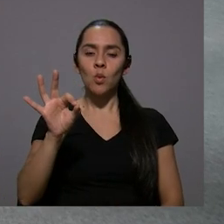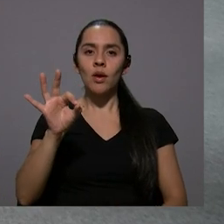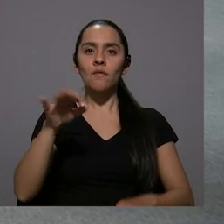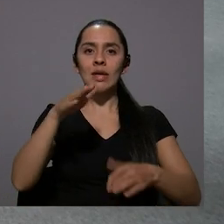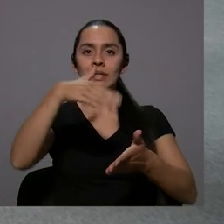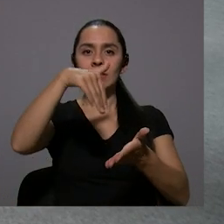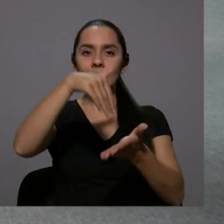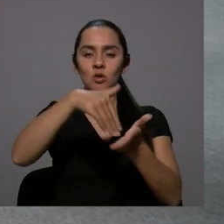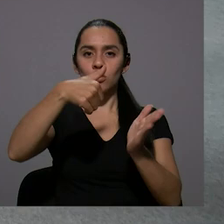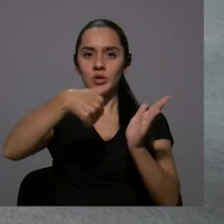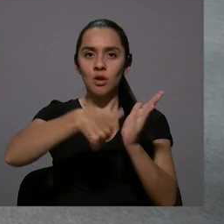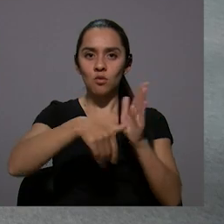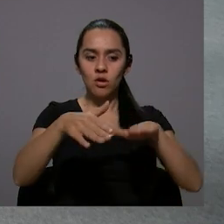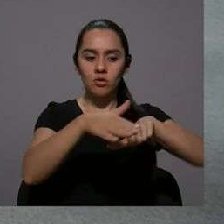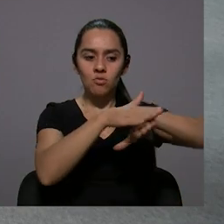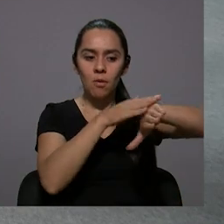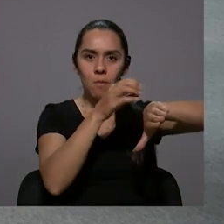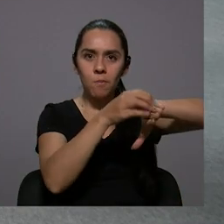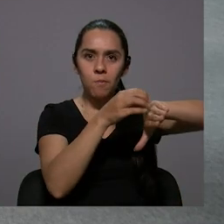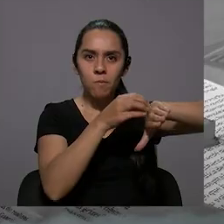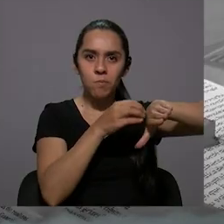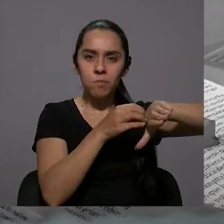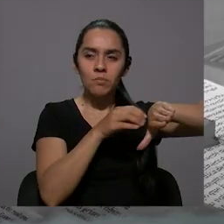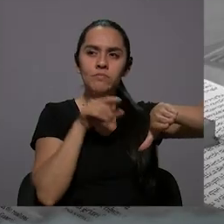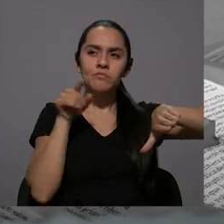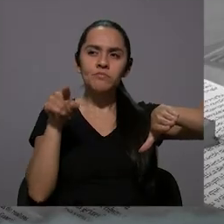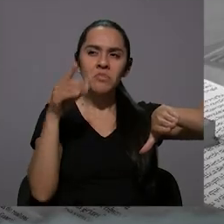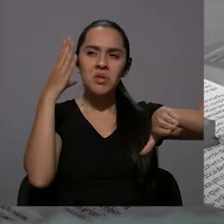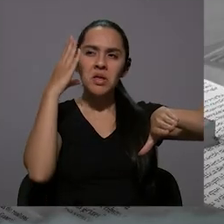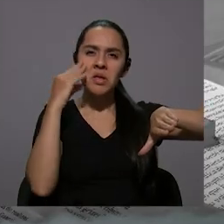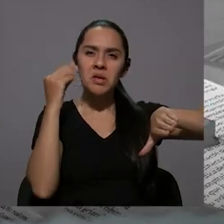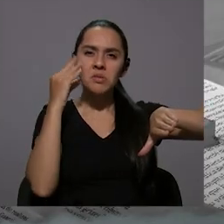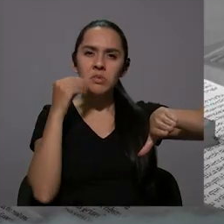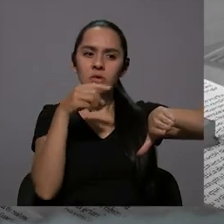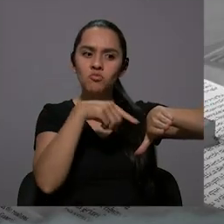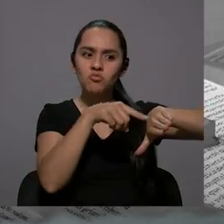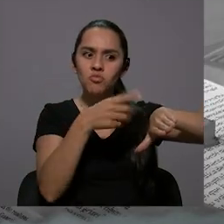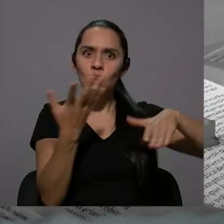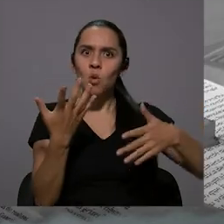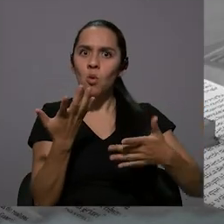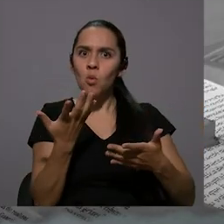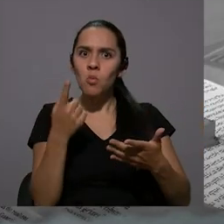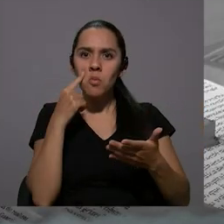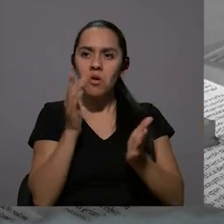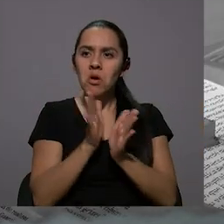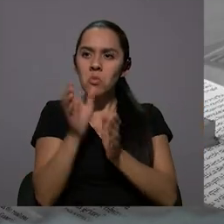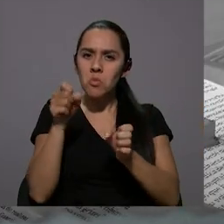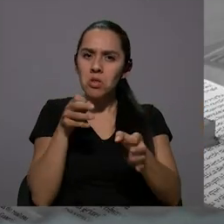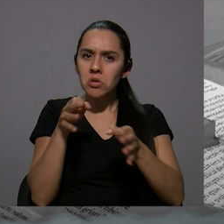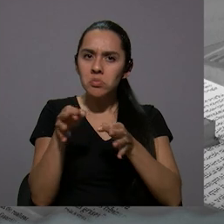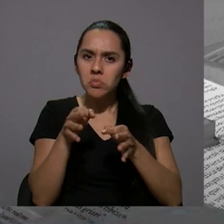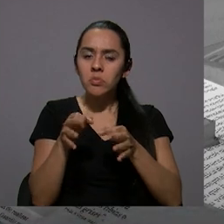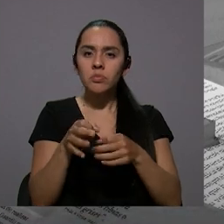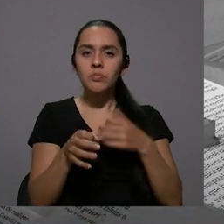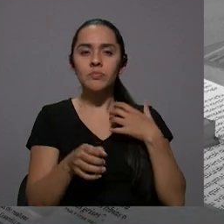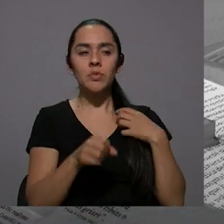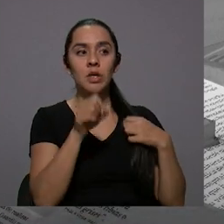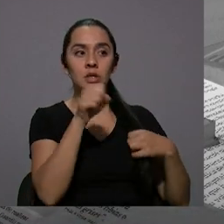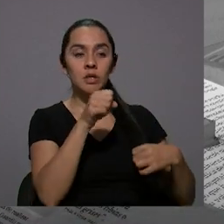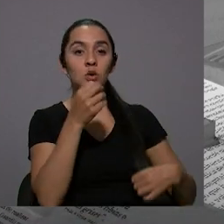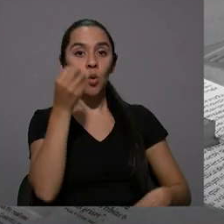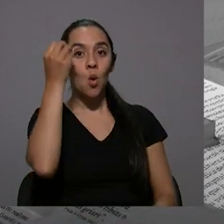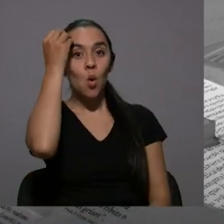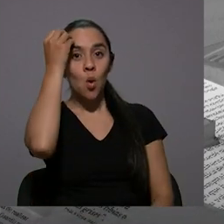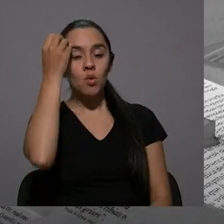votación eh fue Qué Qué Qué experiencia eh tienen en general bueno obviamente